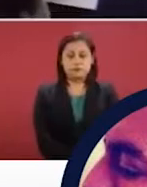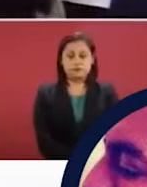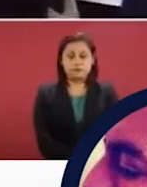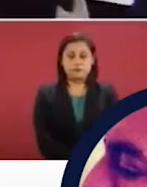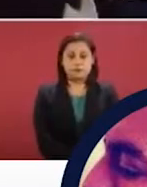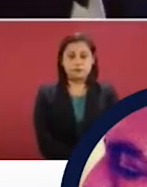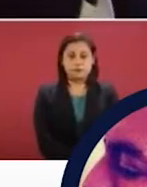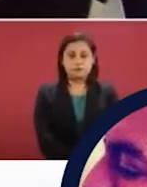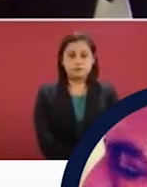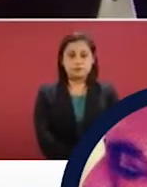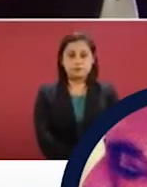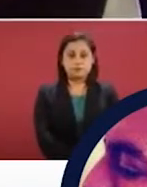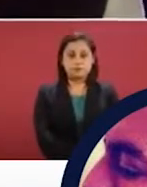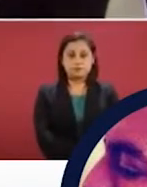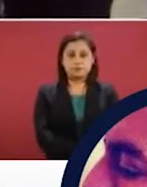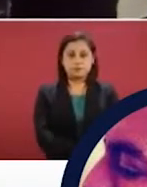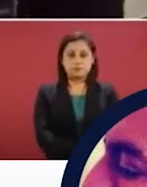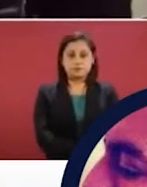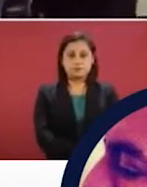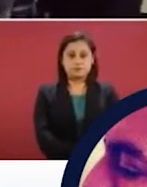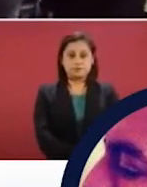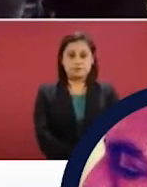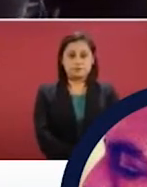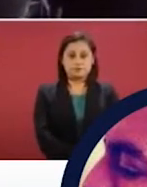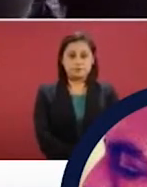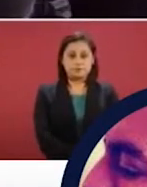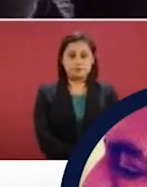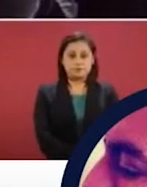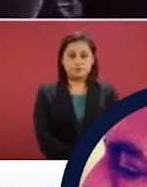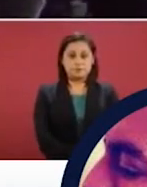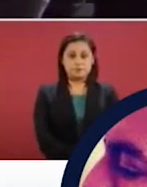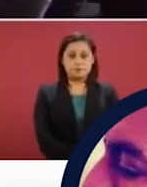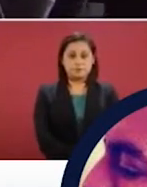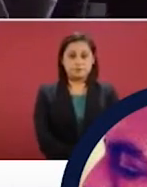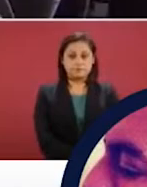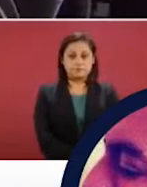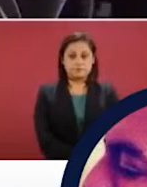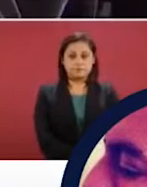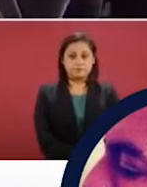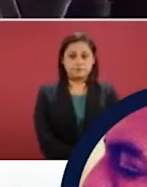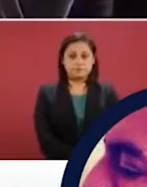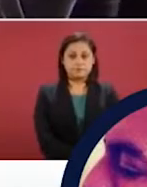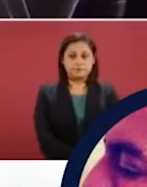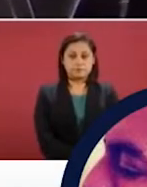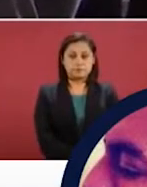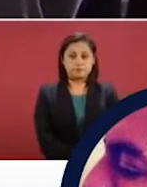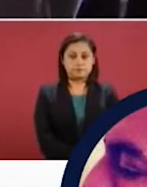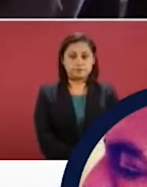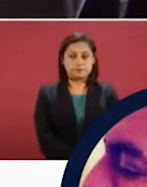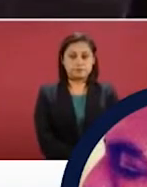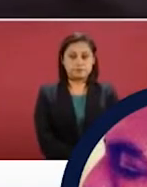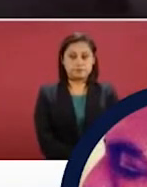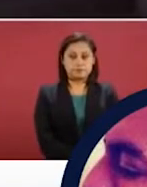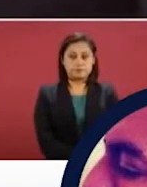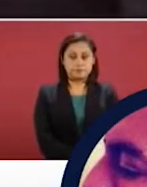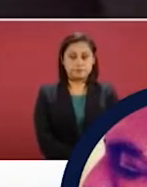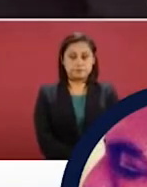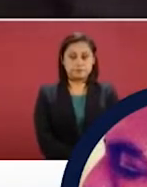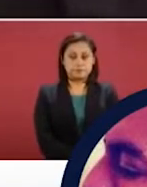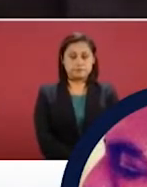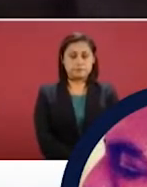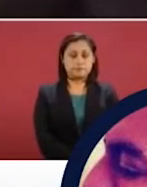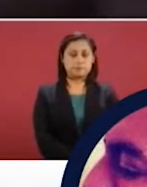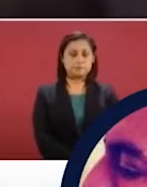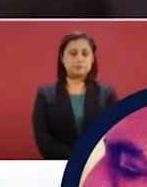menos a la meta promedio que va de 2%, y al final veremos si se logra cumplir el objetivo del gobierno federal, que es crecer a tasas